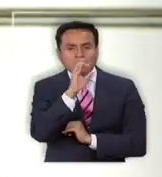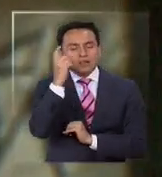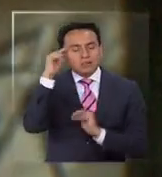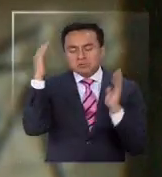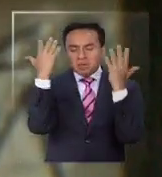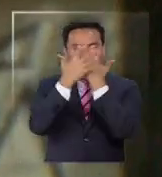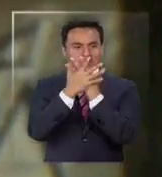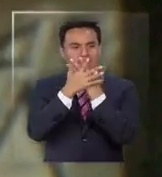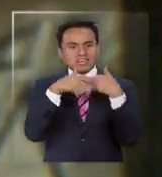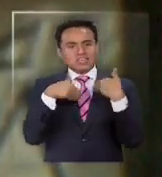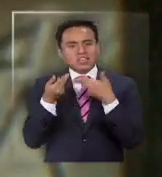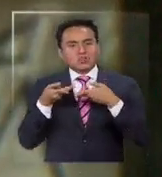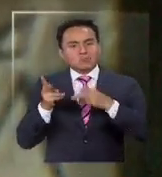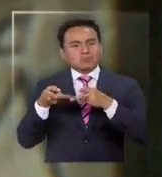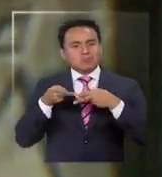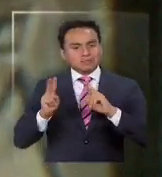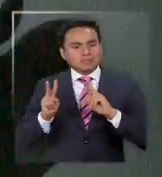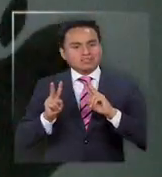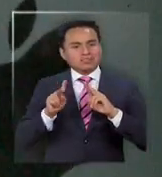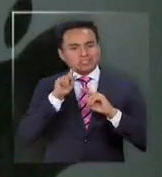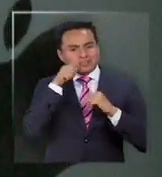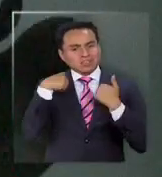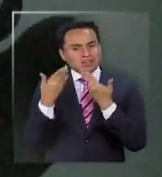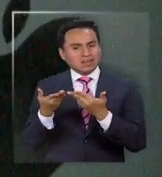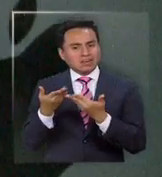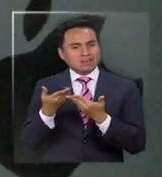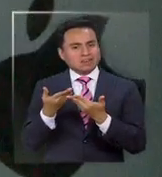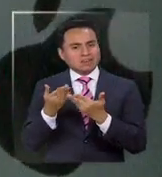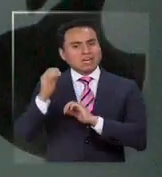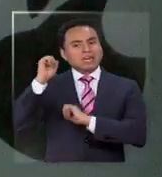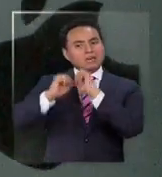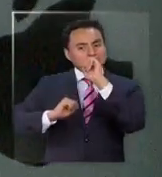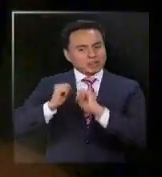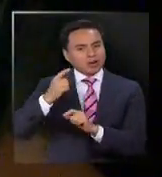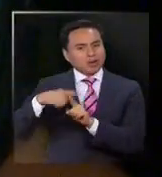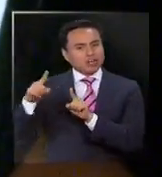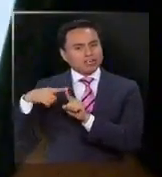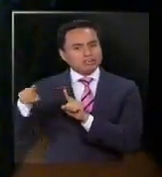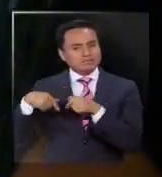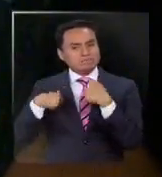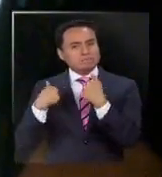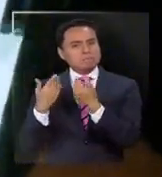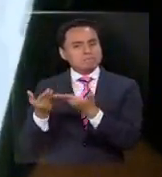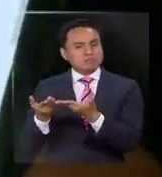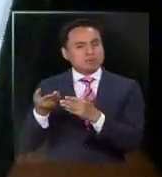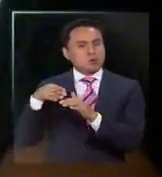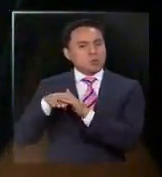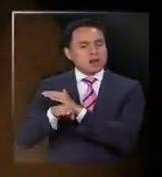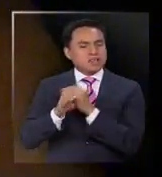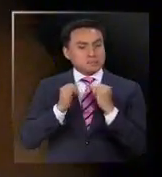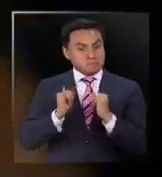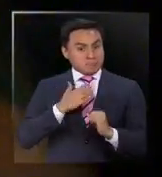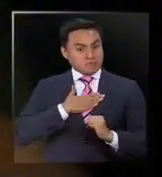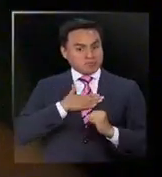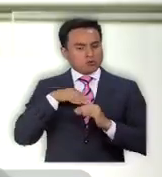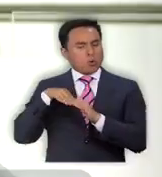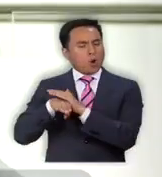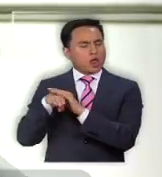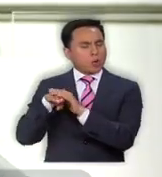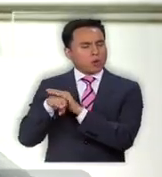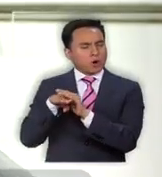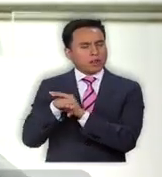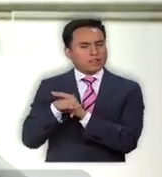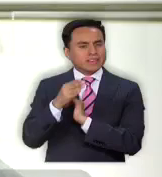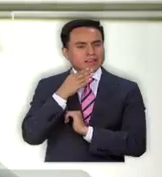se dan cuenta que están dando permiso a estas terceras empresas para que guarden su información, sus datos,